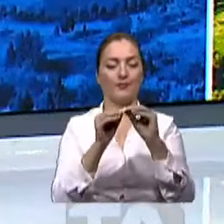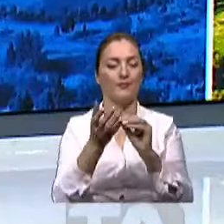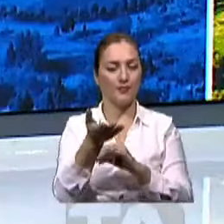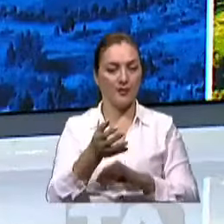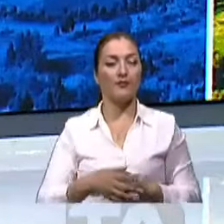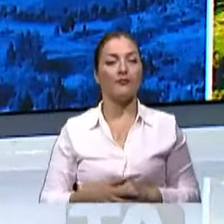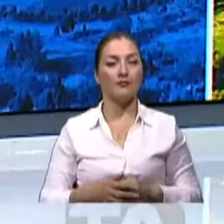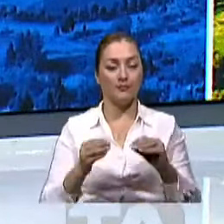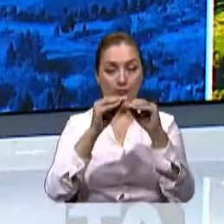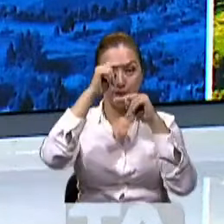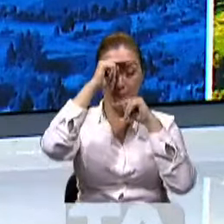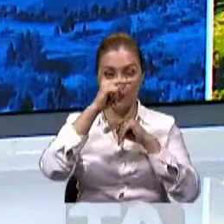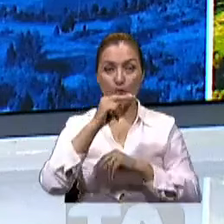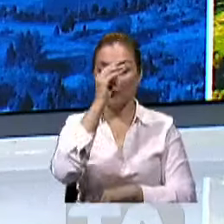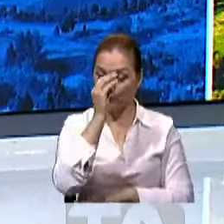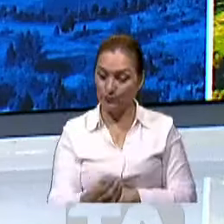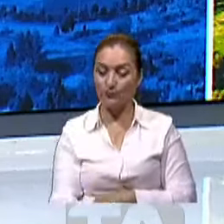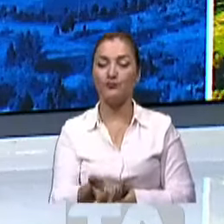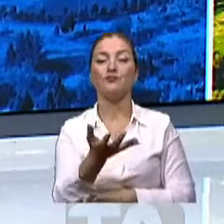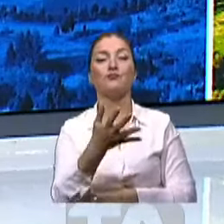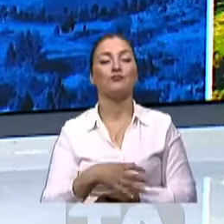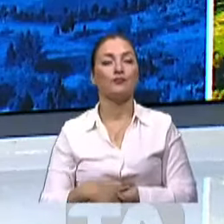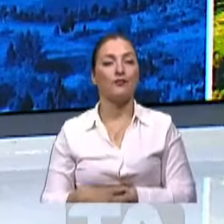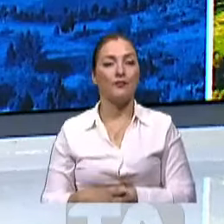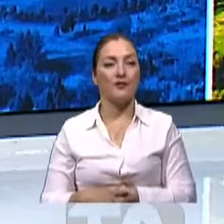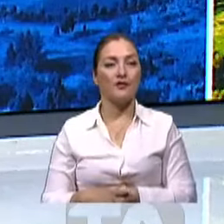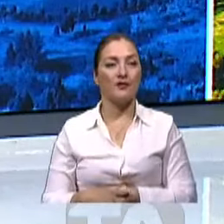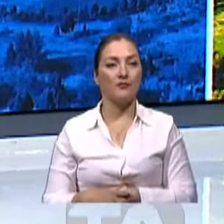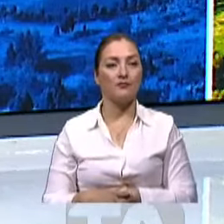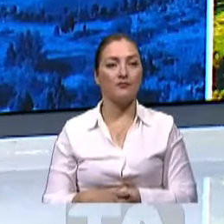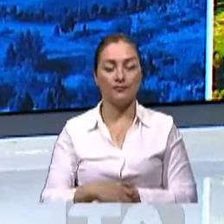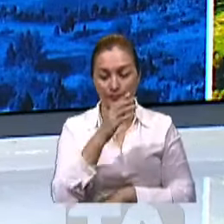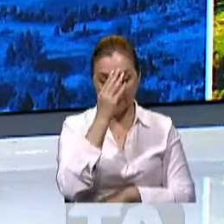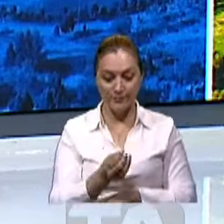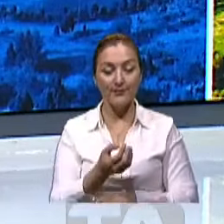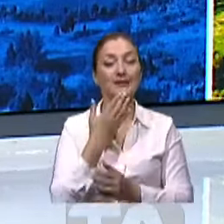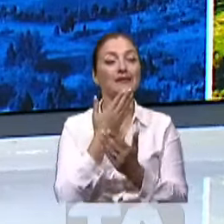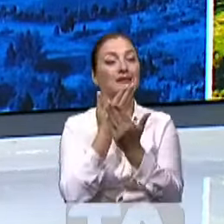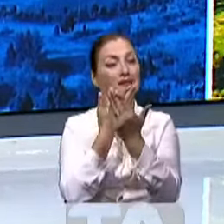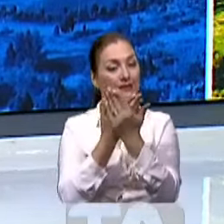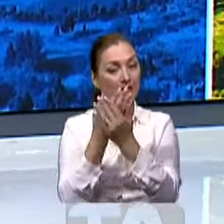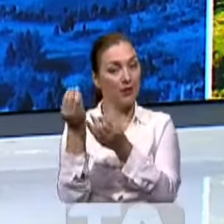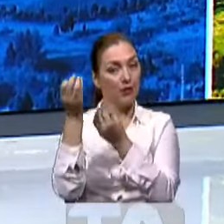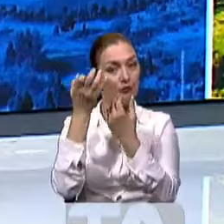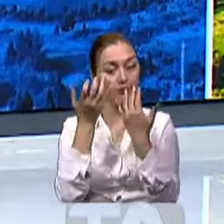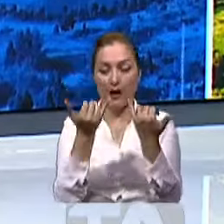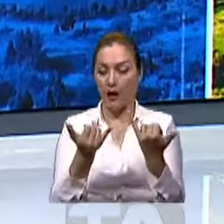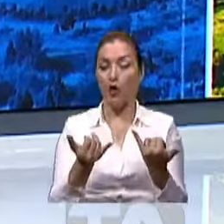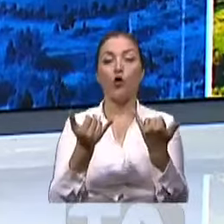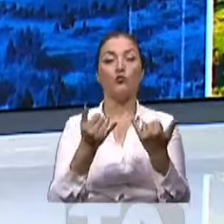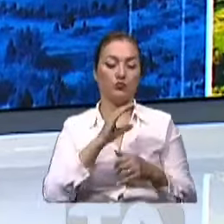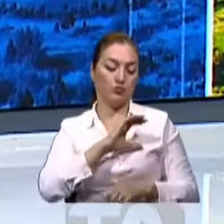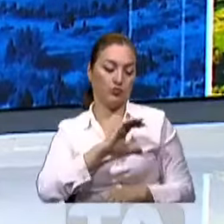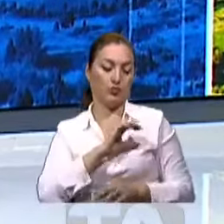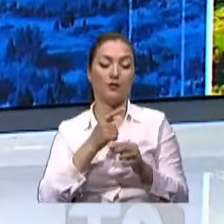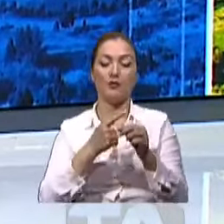ustedes, compañeras, que nos tienen más noticias. Amigos, muy buenos días. Buenos días, Steffi, gracias por tu reporte. Ahora les contamos que el